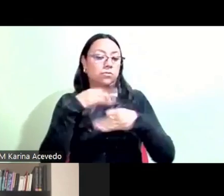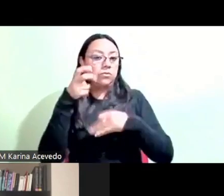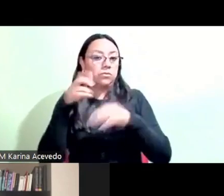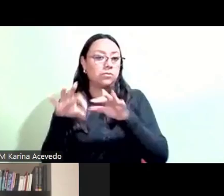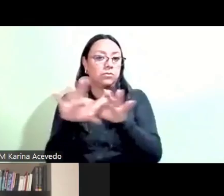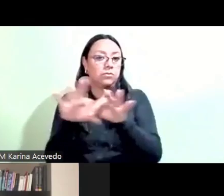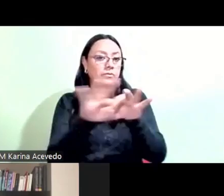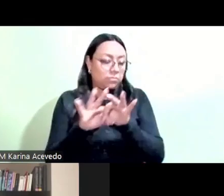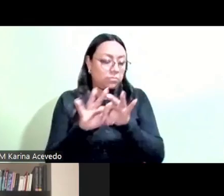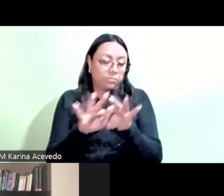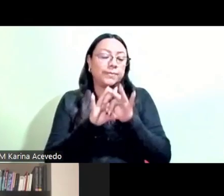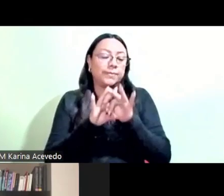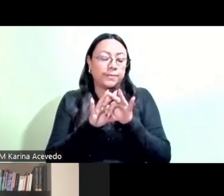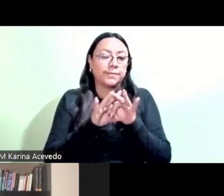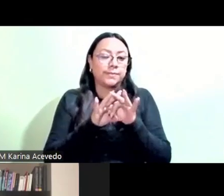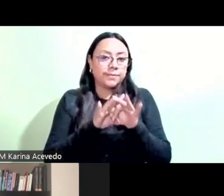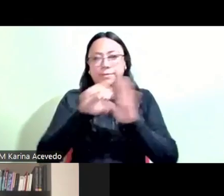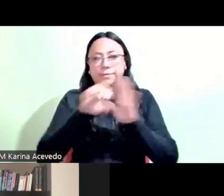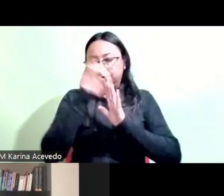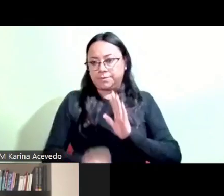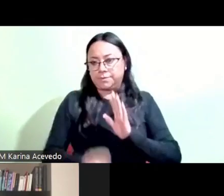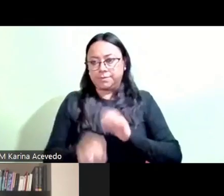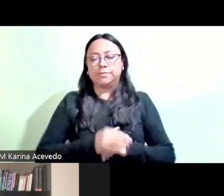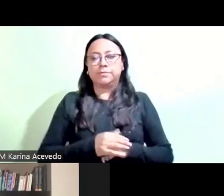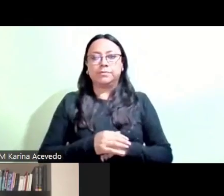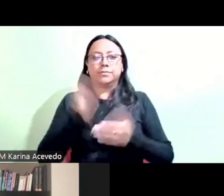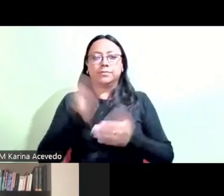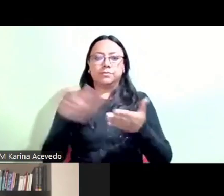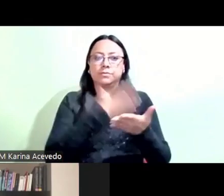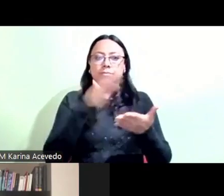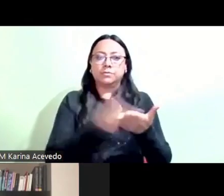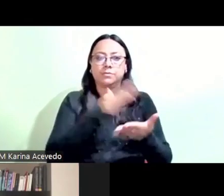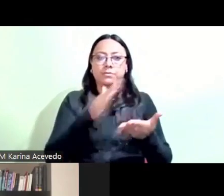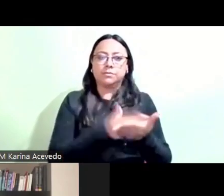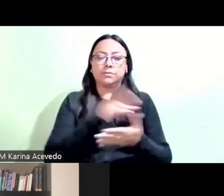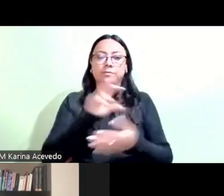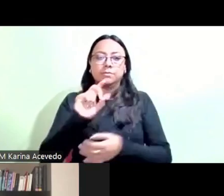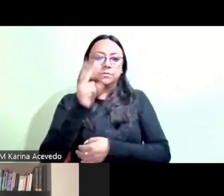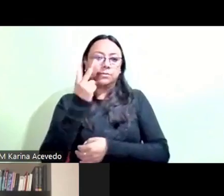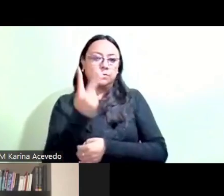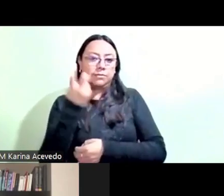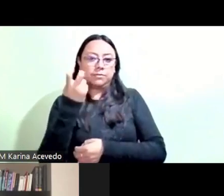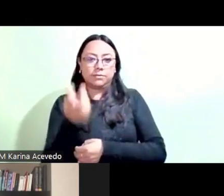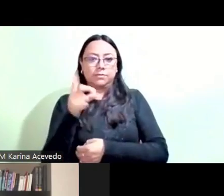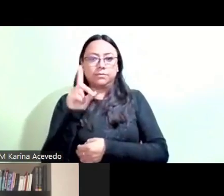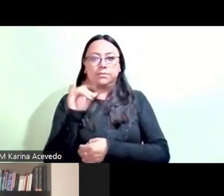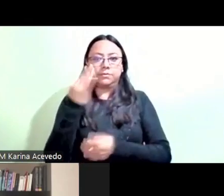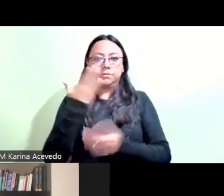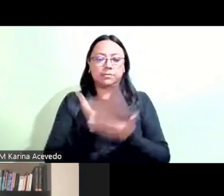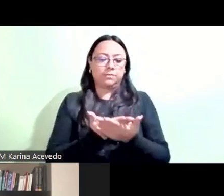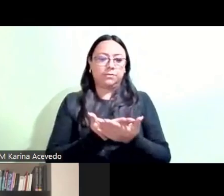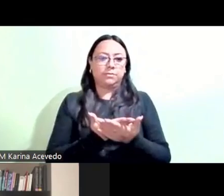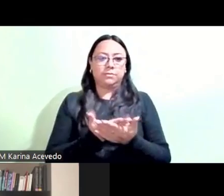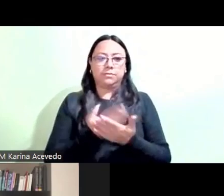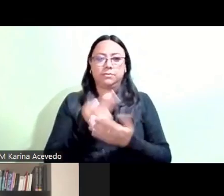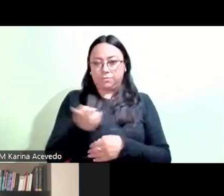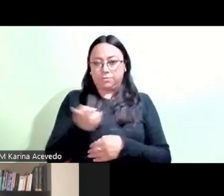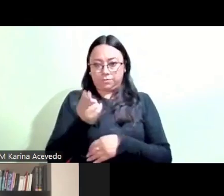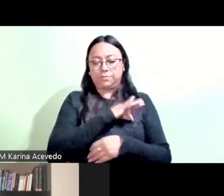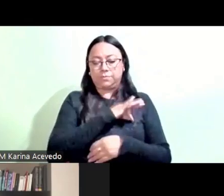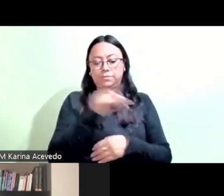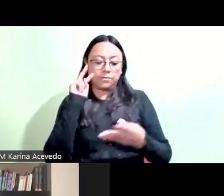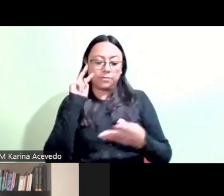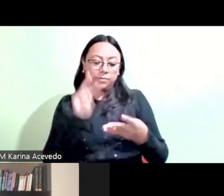Y esta, en el caso particular, en la página 32 del dictamen, donde usted puede ver que